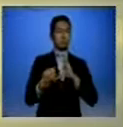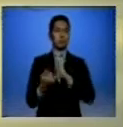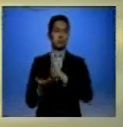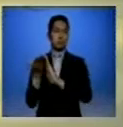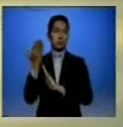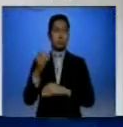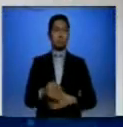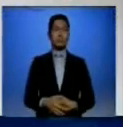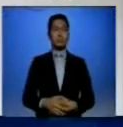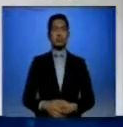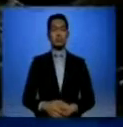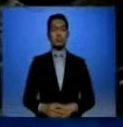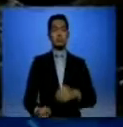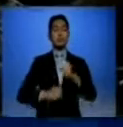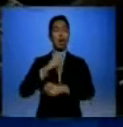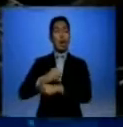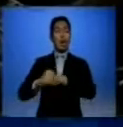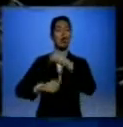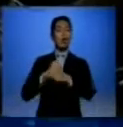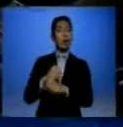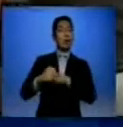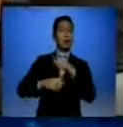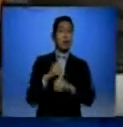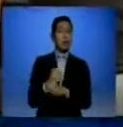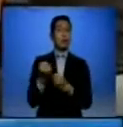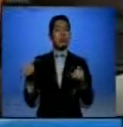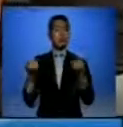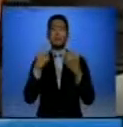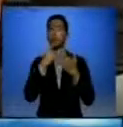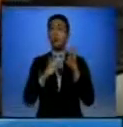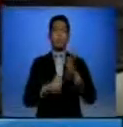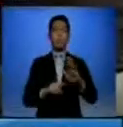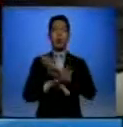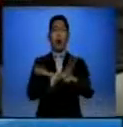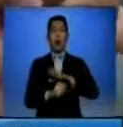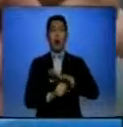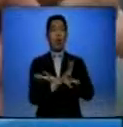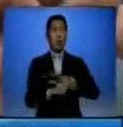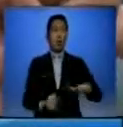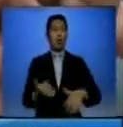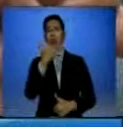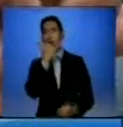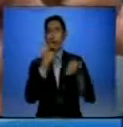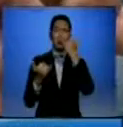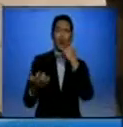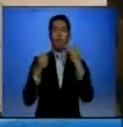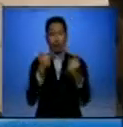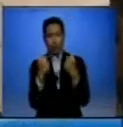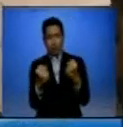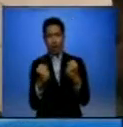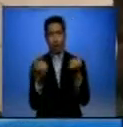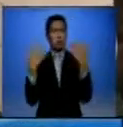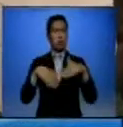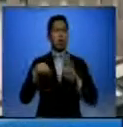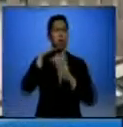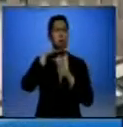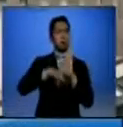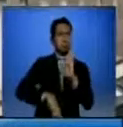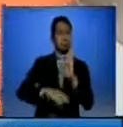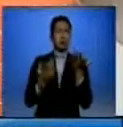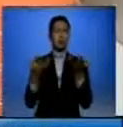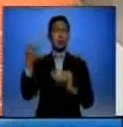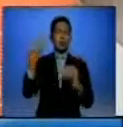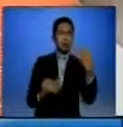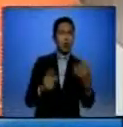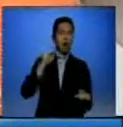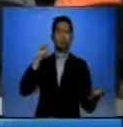Y en los últimos años, la disminución de los delitos de penales muestra que el sistema de justicia está cambiando. Esto gracias al trabajo